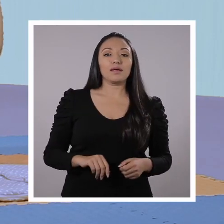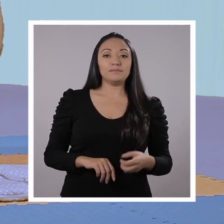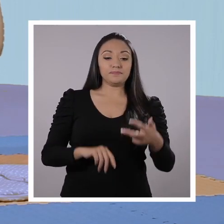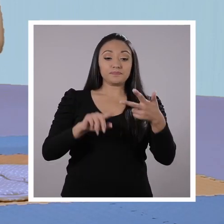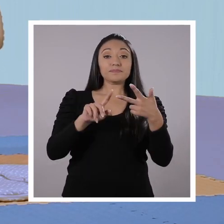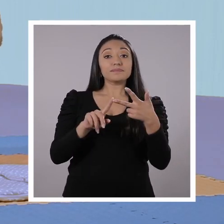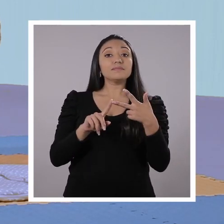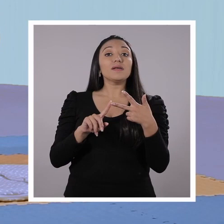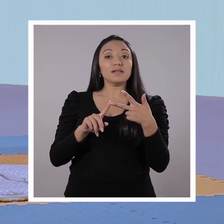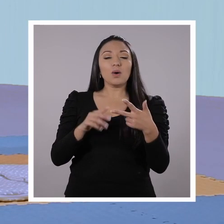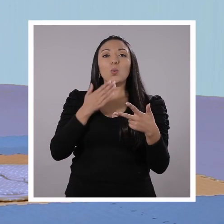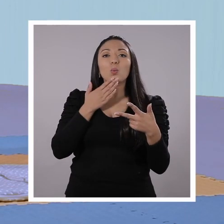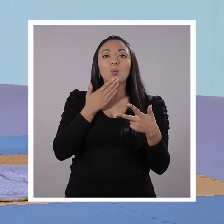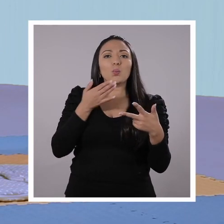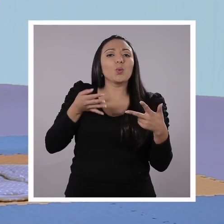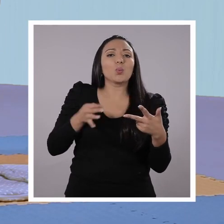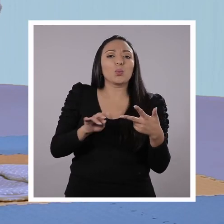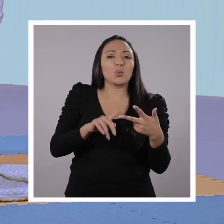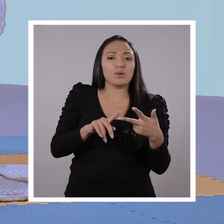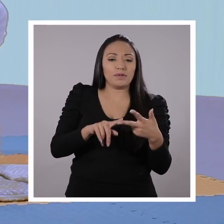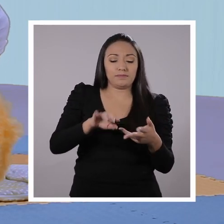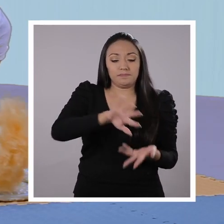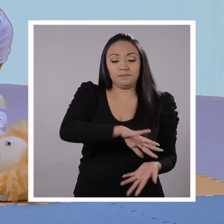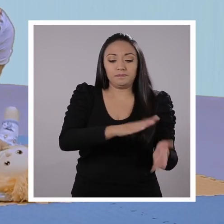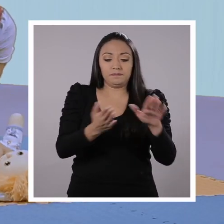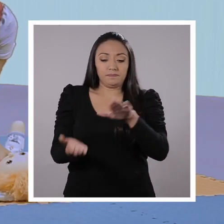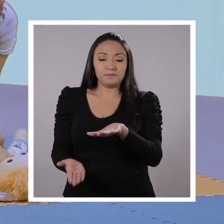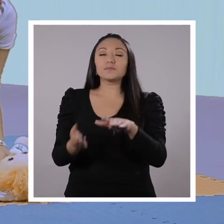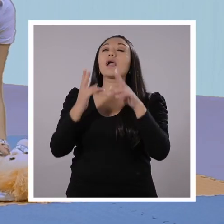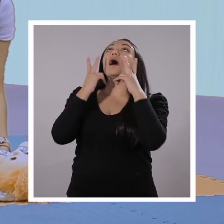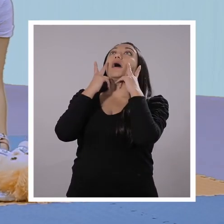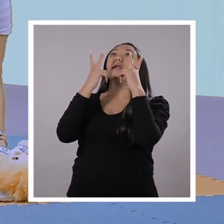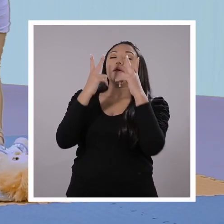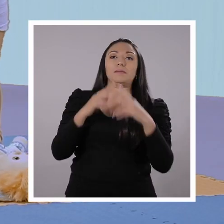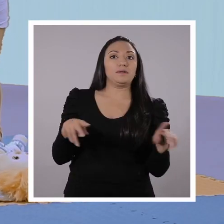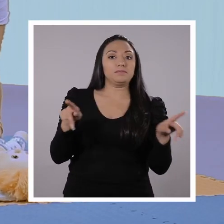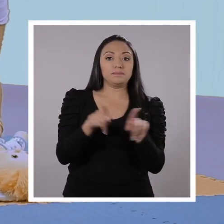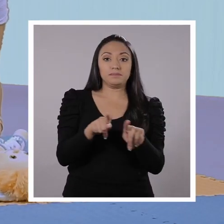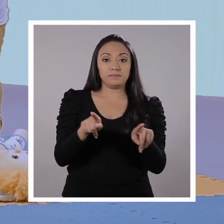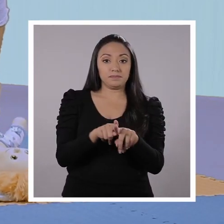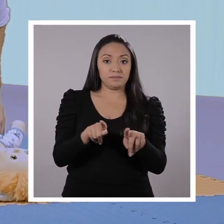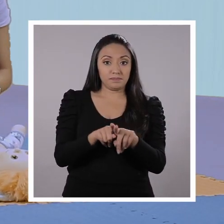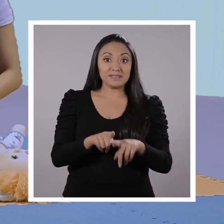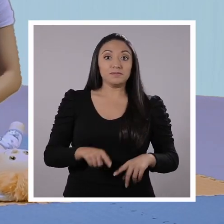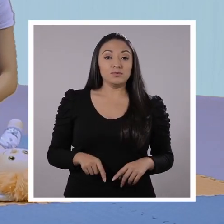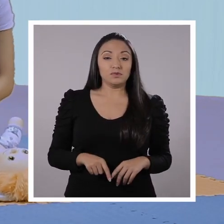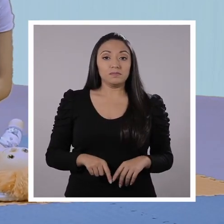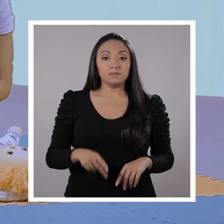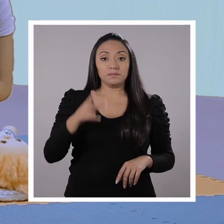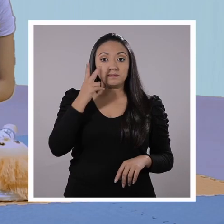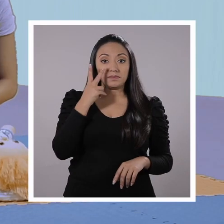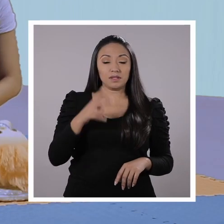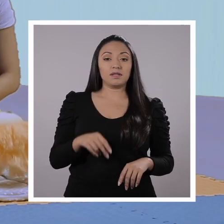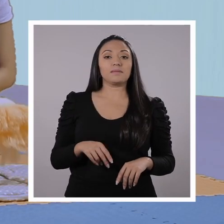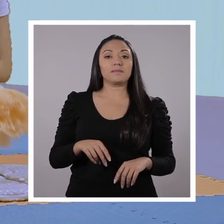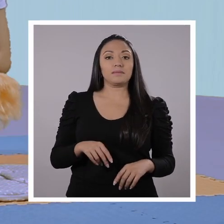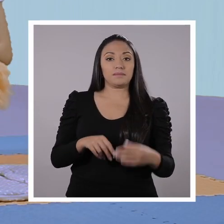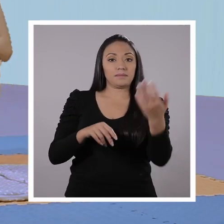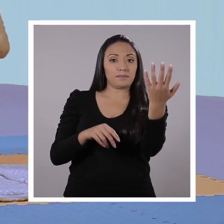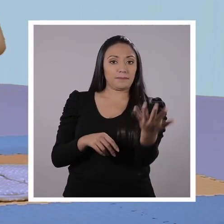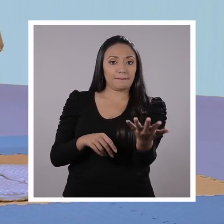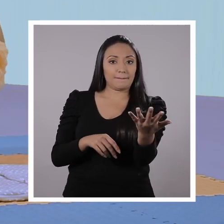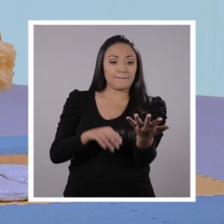ver la tercera, ¿estás lista? A ver. Para la tercera vamos, en cambio, a ponerlos posición boca arriba, de la misma forma que lo hicimos antes con el